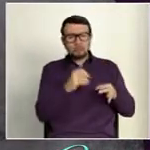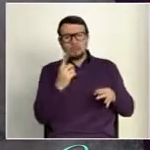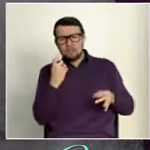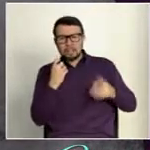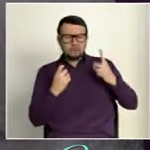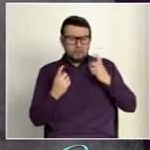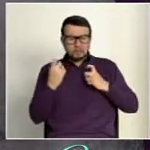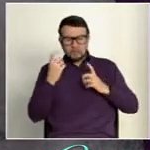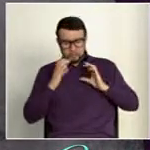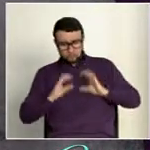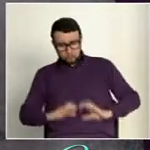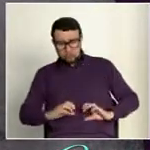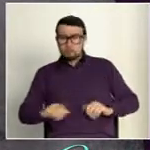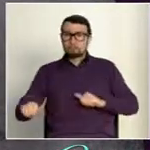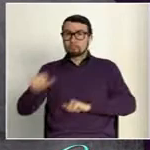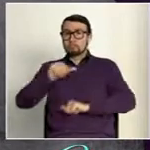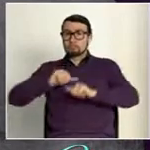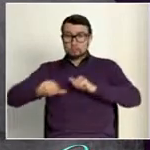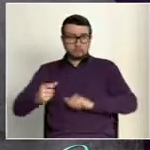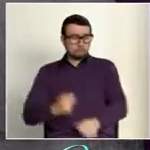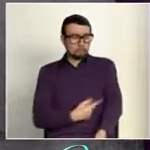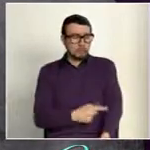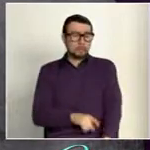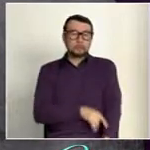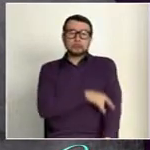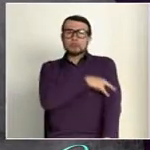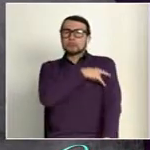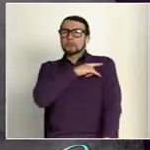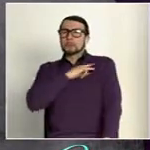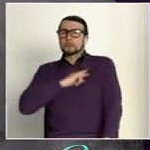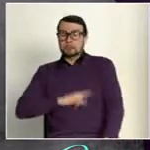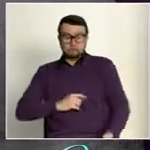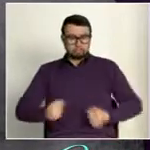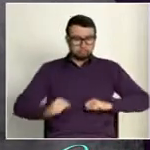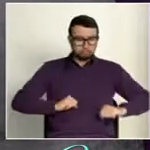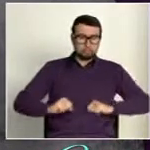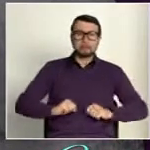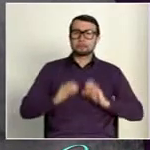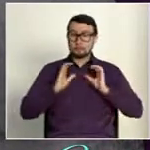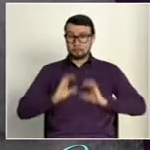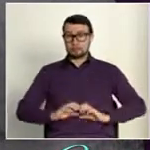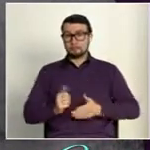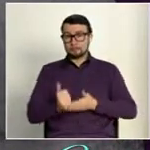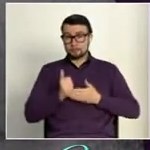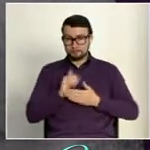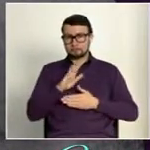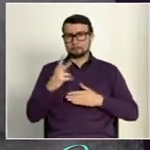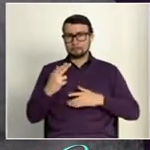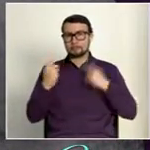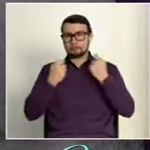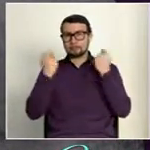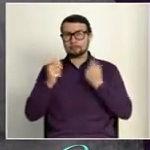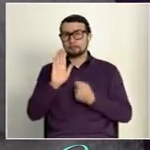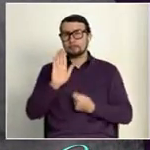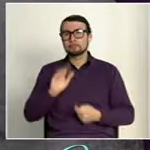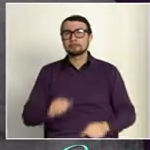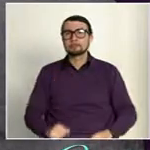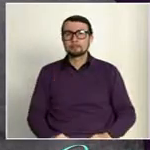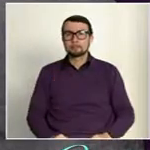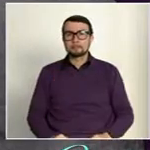nutricional para sustituirlas con líquidos y poder tener un equilibrio en la salud. Todo esto después de este corte comerciales. Ya